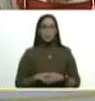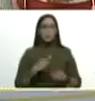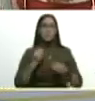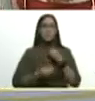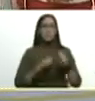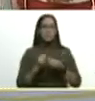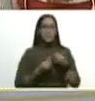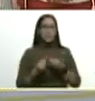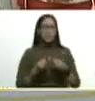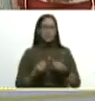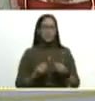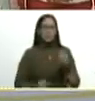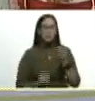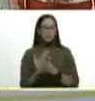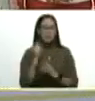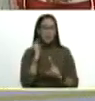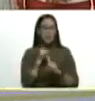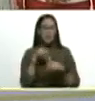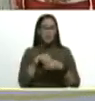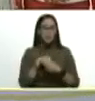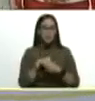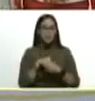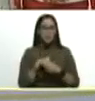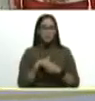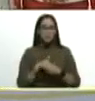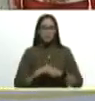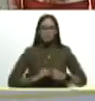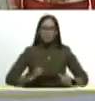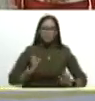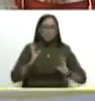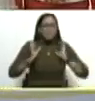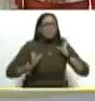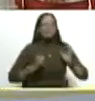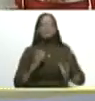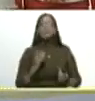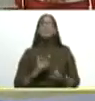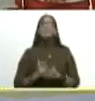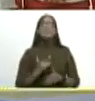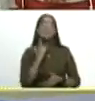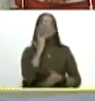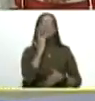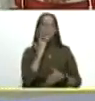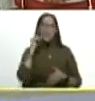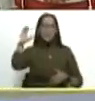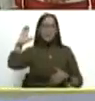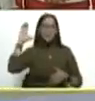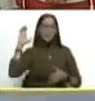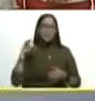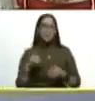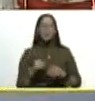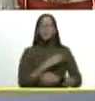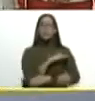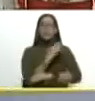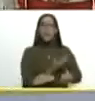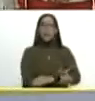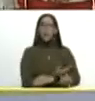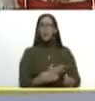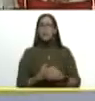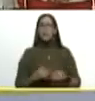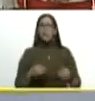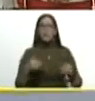adentro la hidalguía, la valentía, el patriotismo y una fuerza